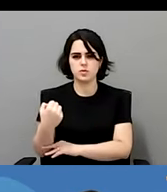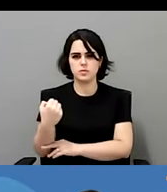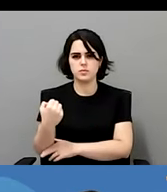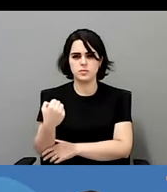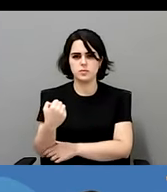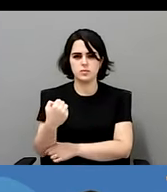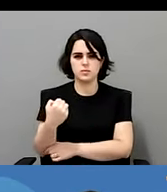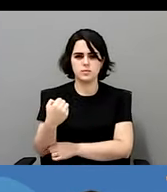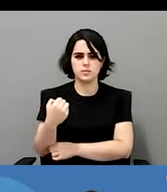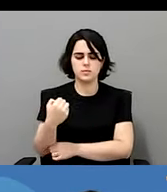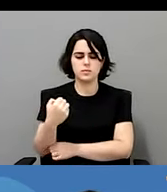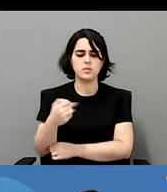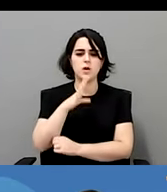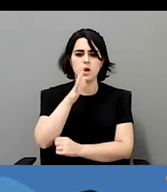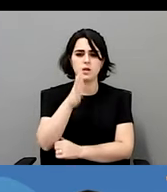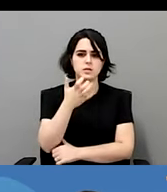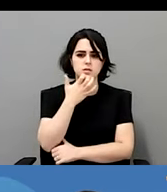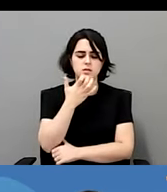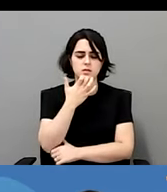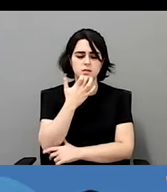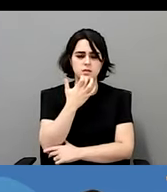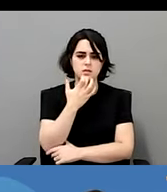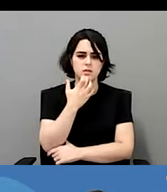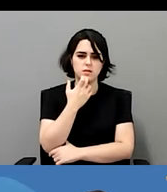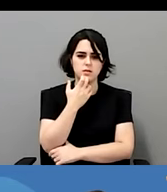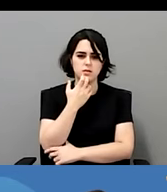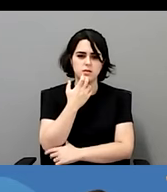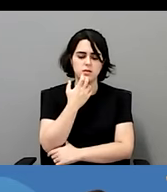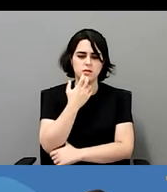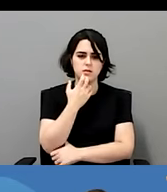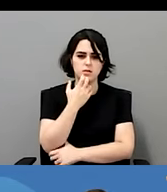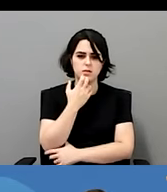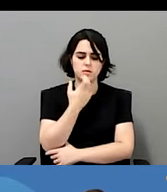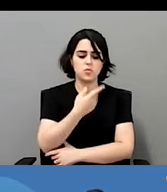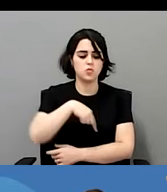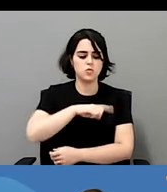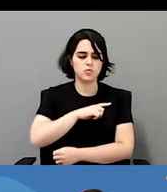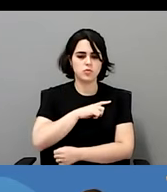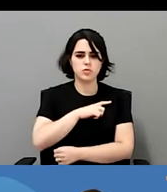no, no podíamos desarrollarnos